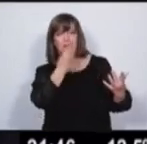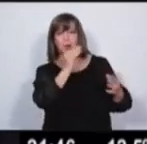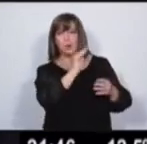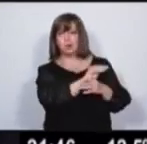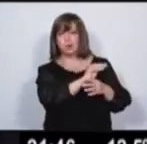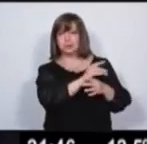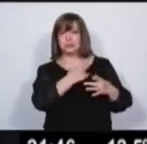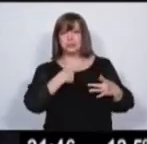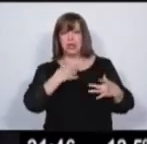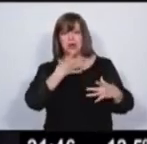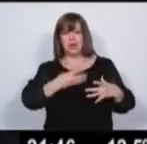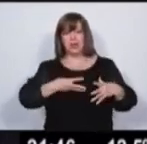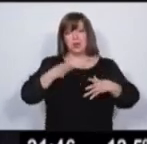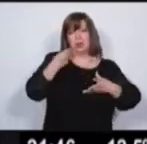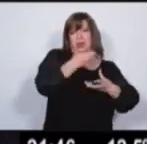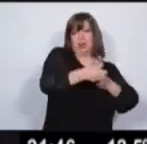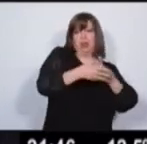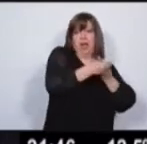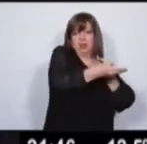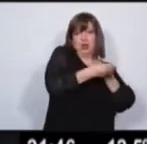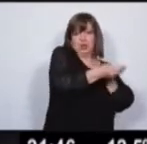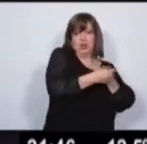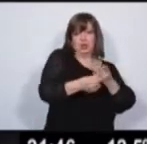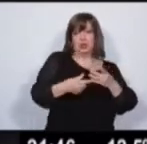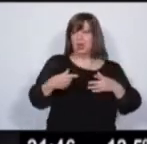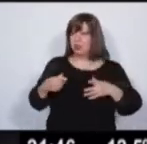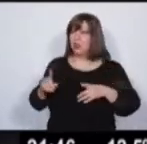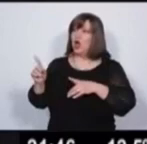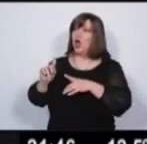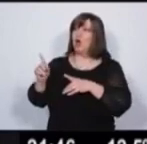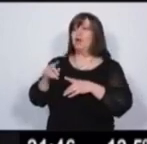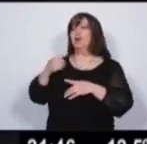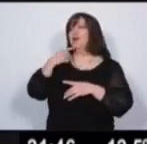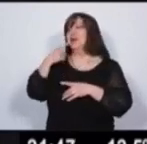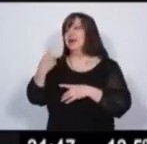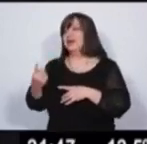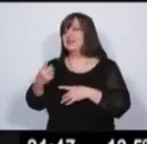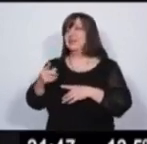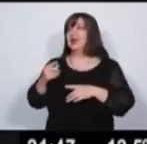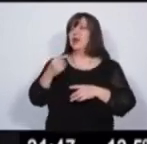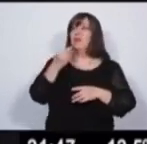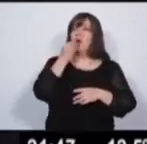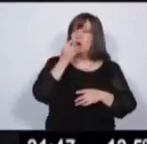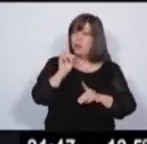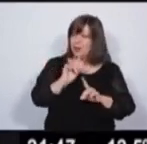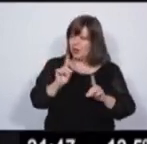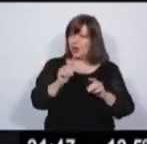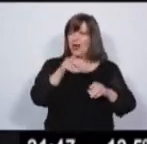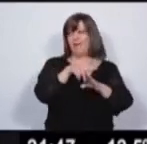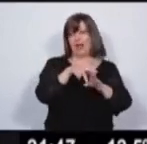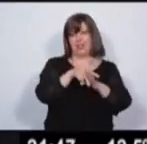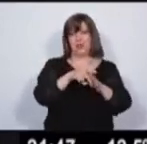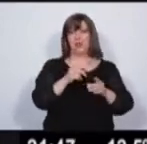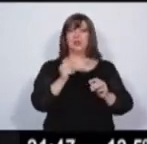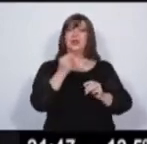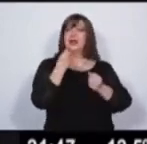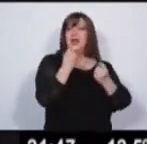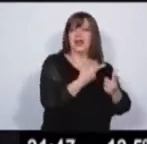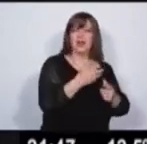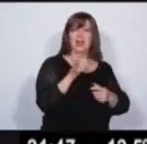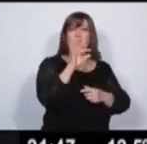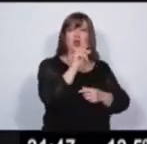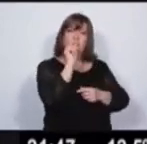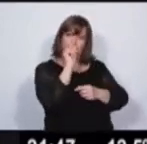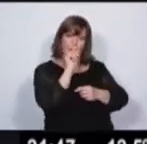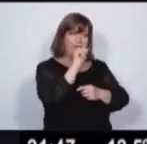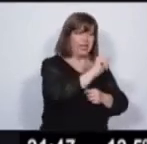tanto que me está destruyendo el presupuesto dice no pero es que vos tenés lo que tenés que hacer es acostumbrarlo a no comer tenés que darle todos los